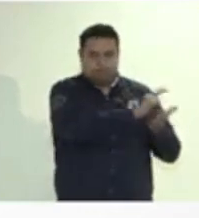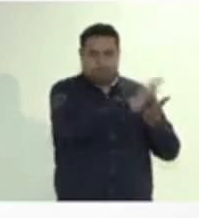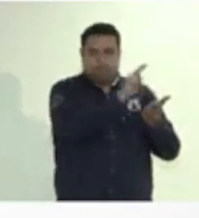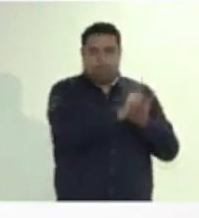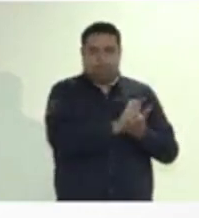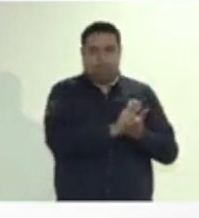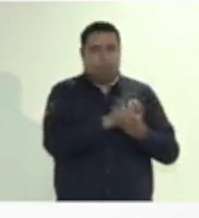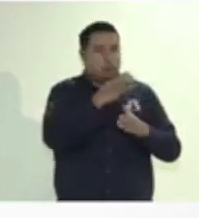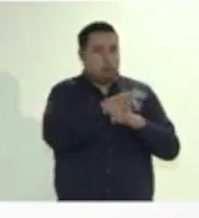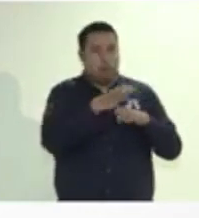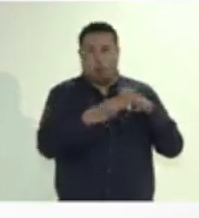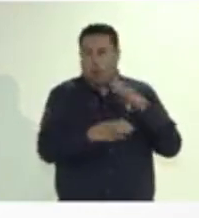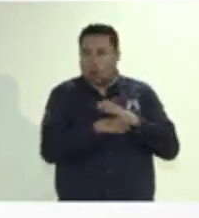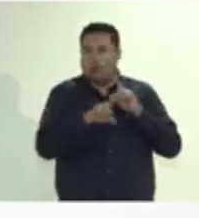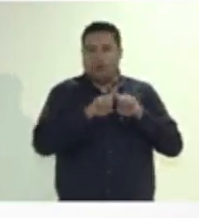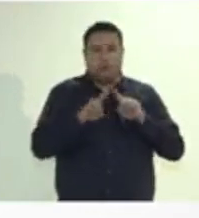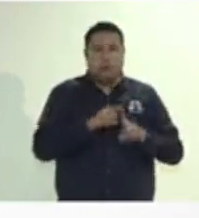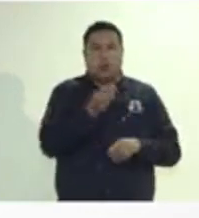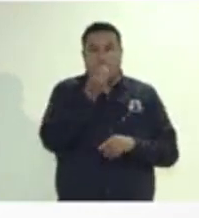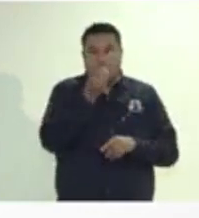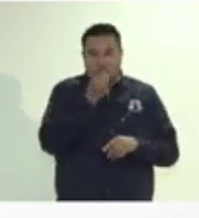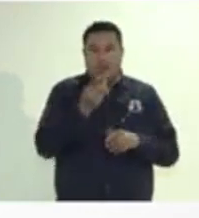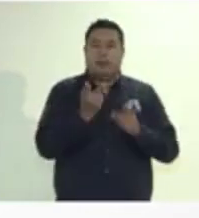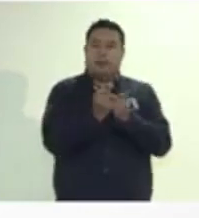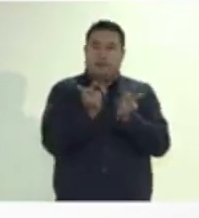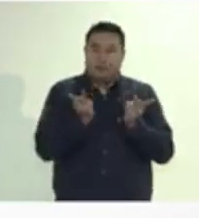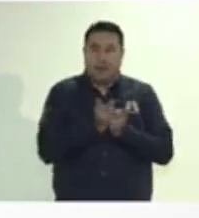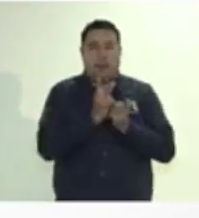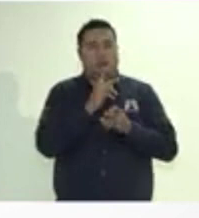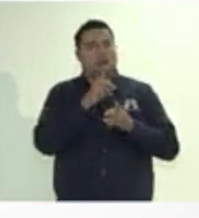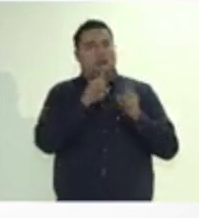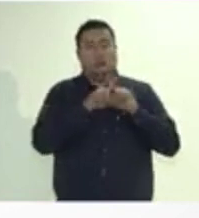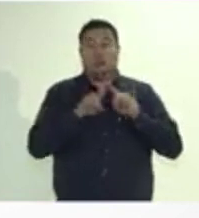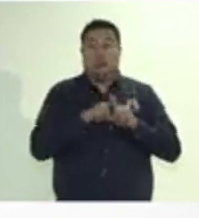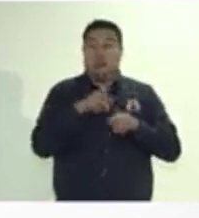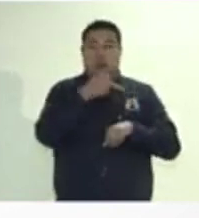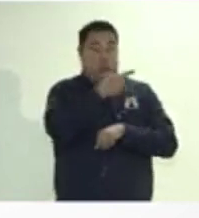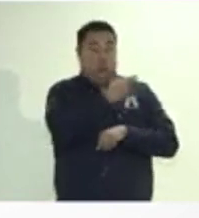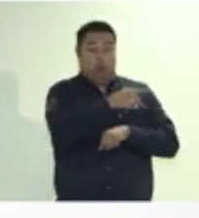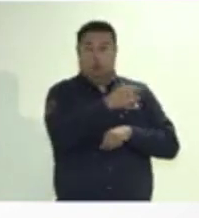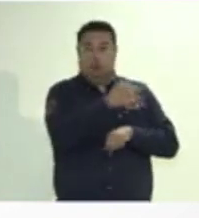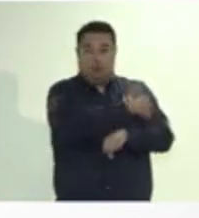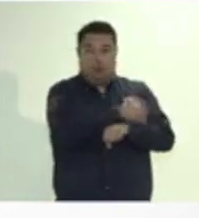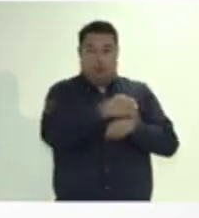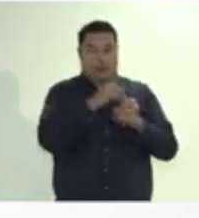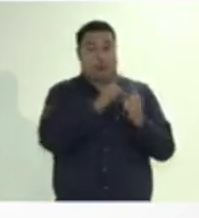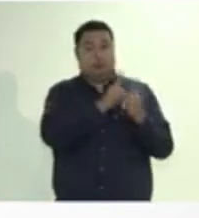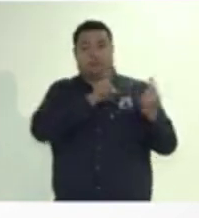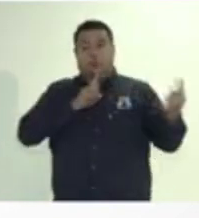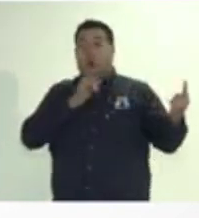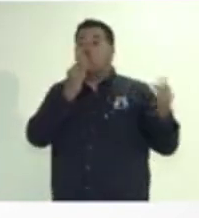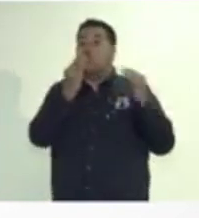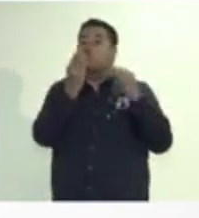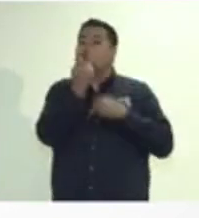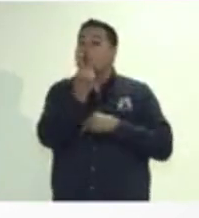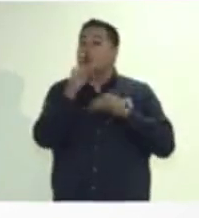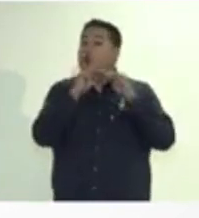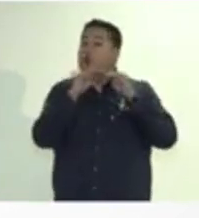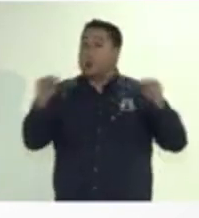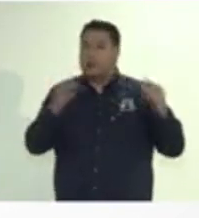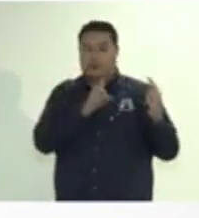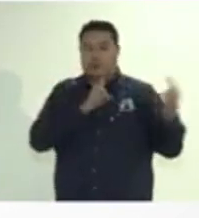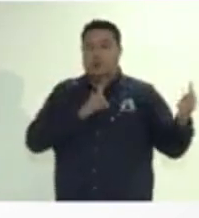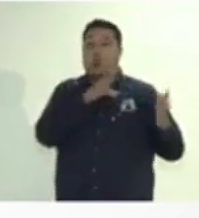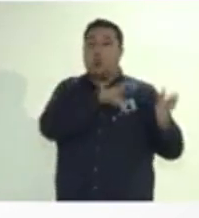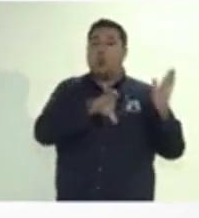separación de trastes el distanciamiento de su familia a más de dos metros en una habitación de preferencia